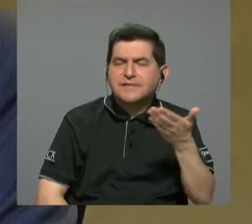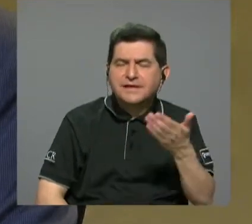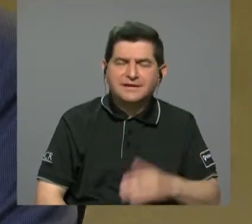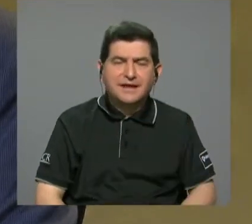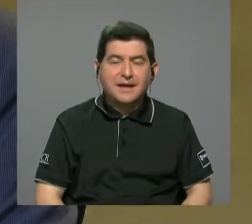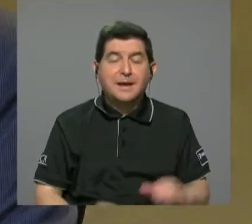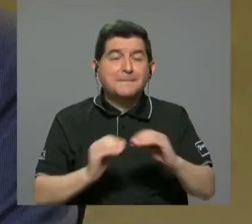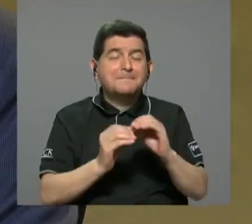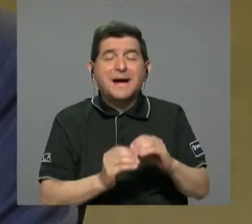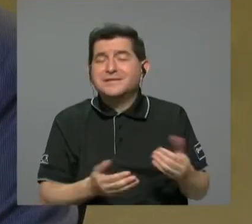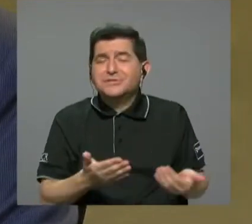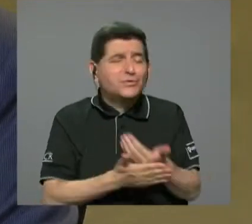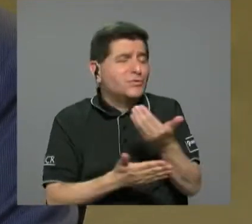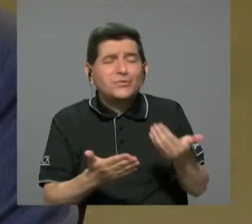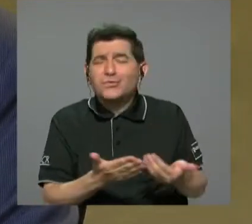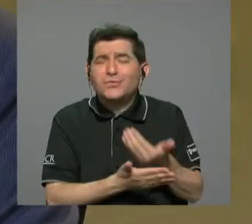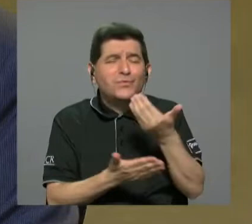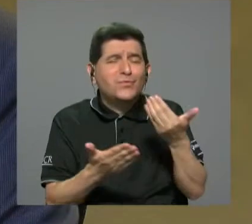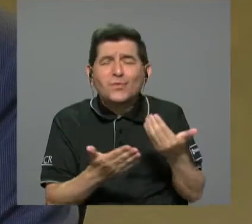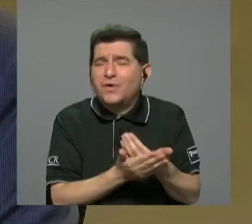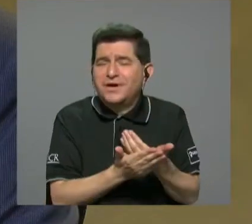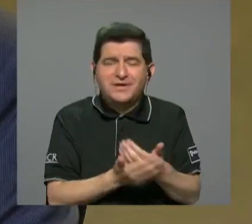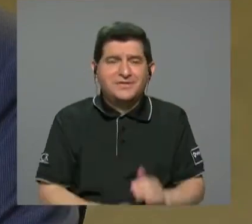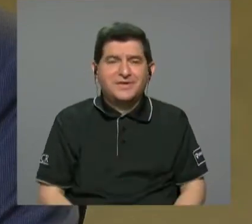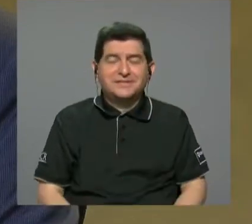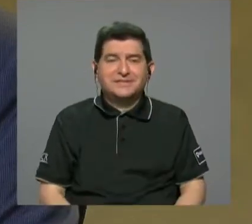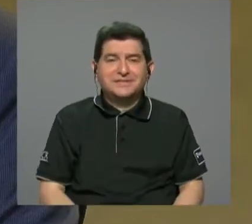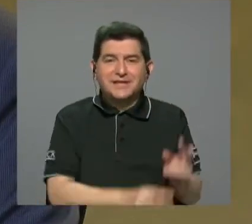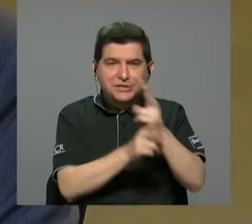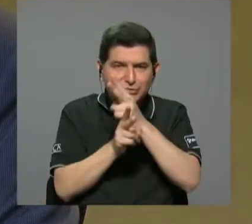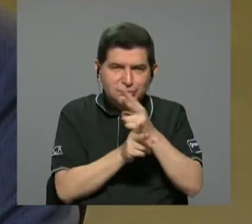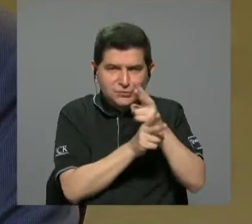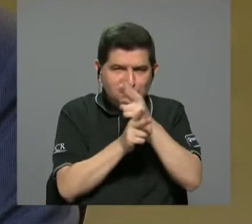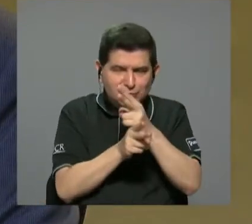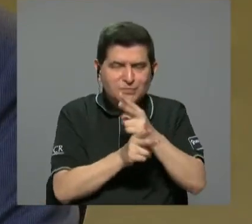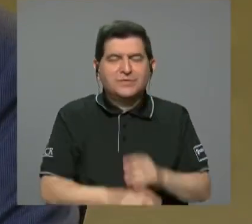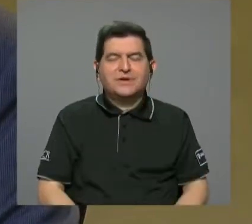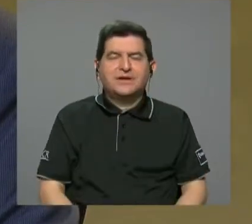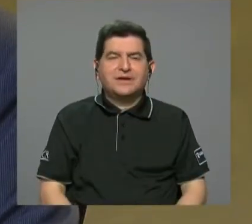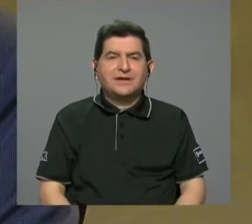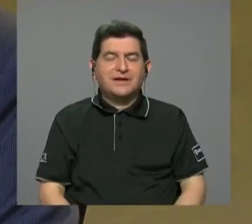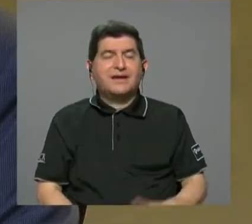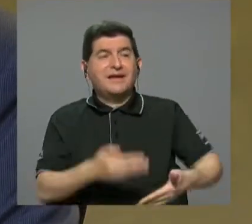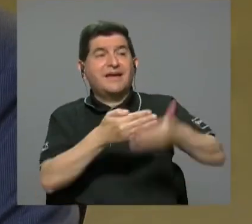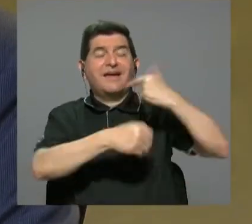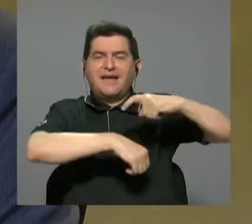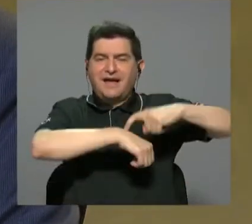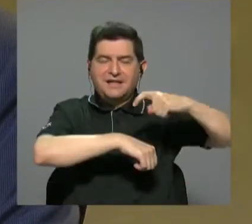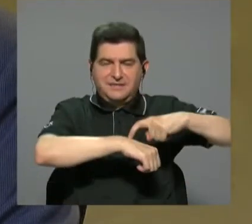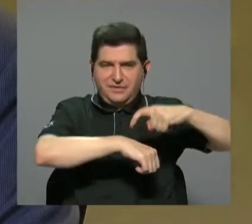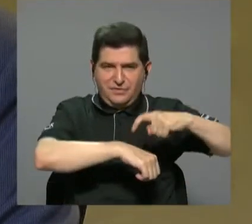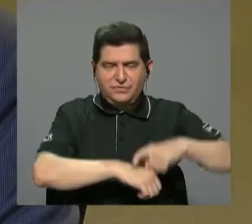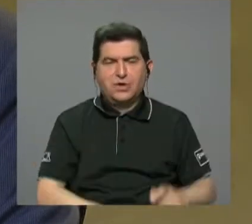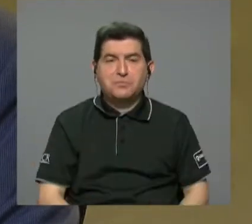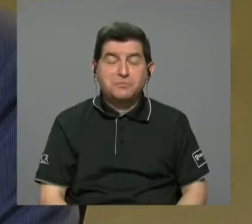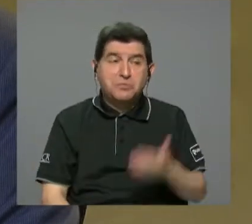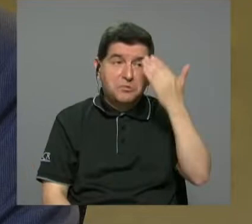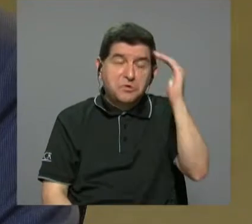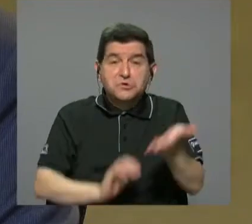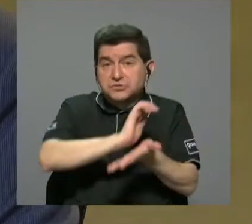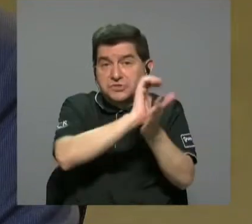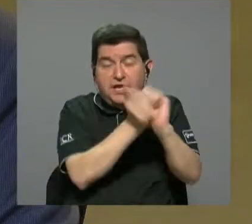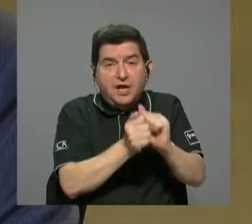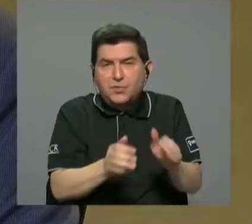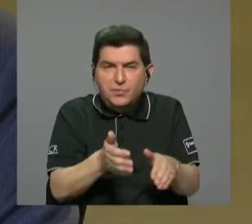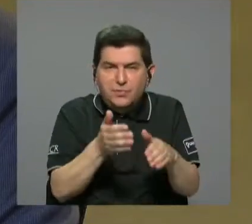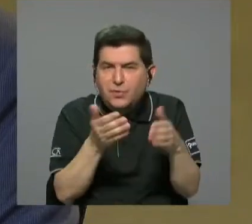la más joven de las superintendencias, aquella que en el pasado, yo no sé cómo cambió esto